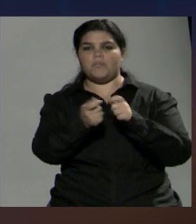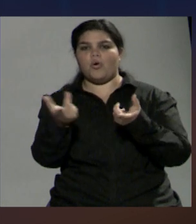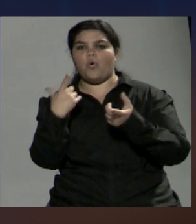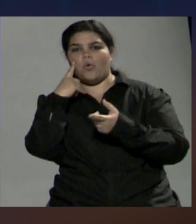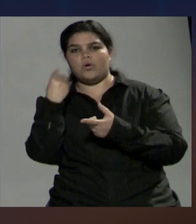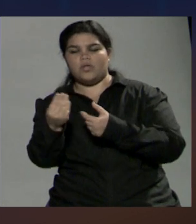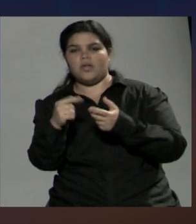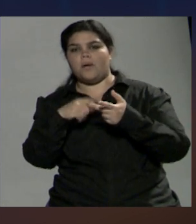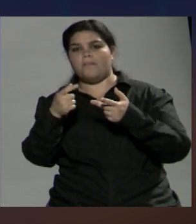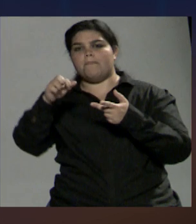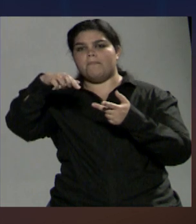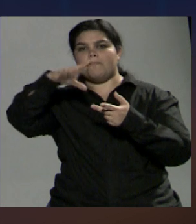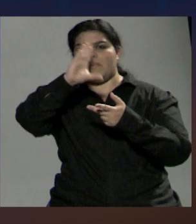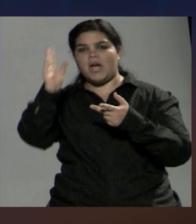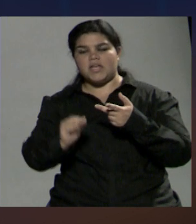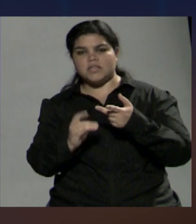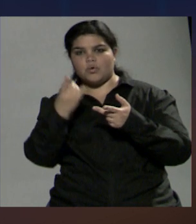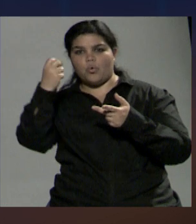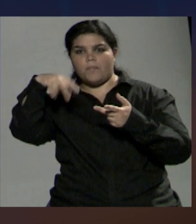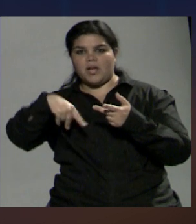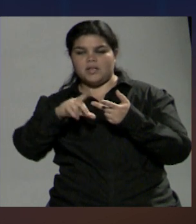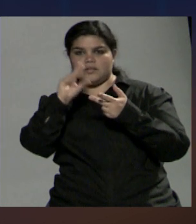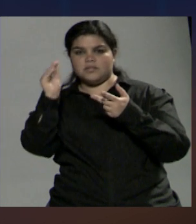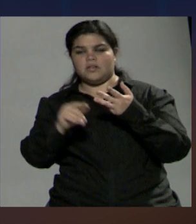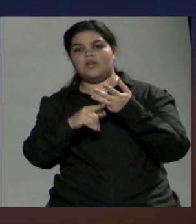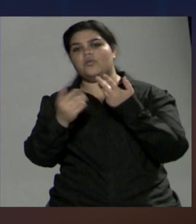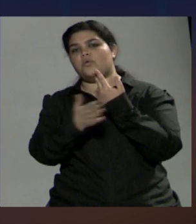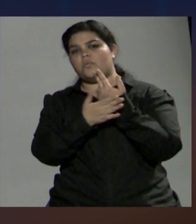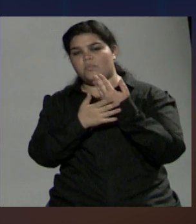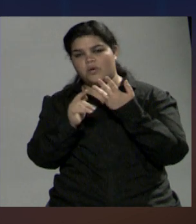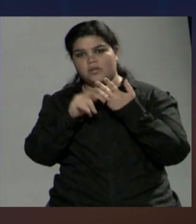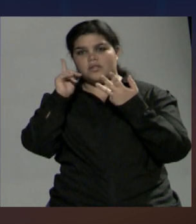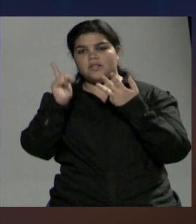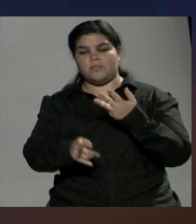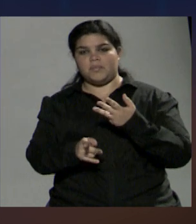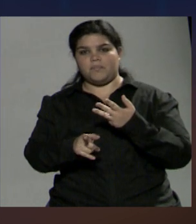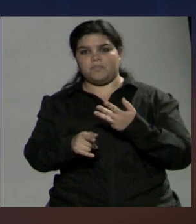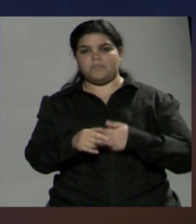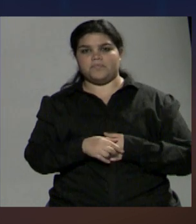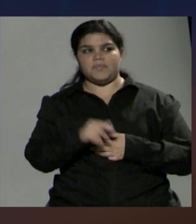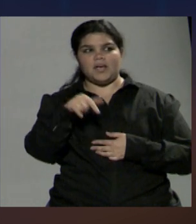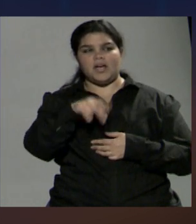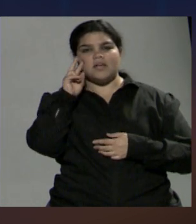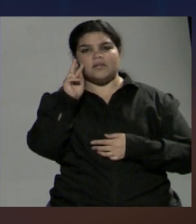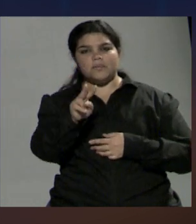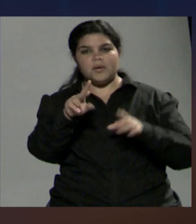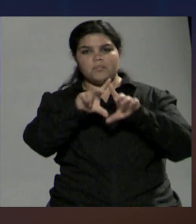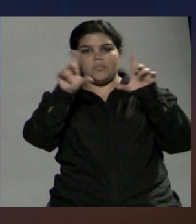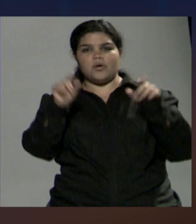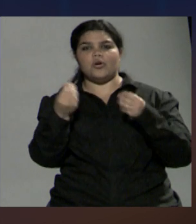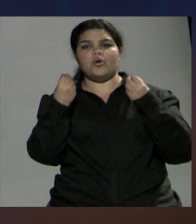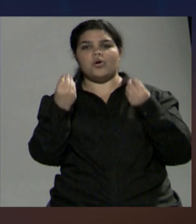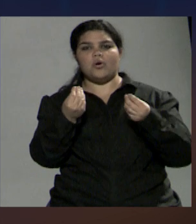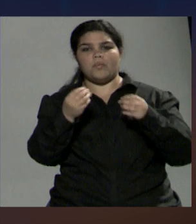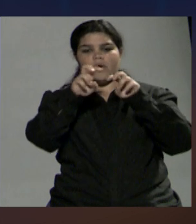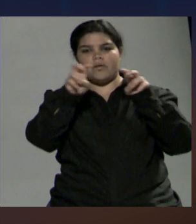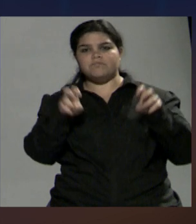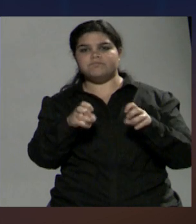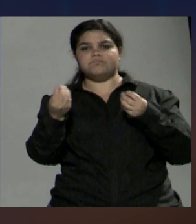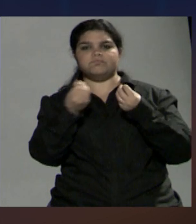posibles bancas, tanto en el Congreso. En la categoría de senadores nacionales, detrás de Cambiemos y